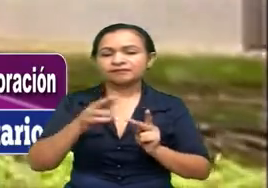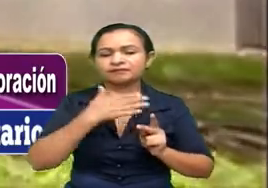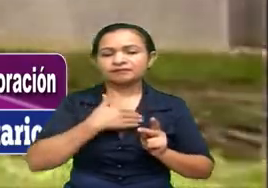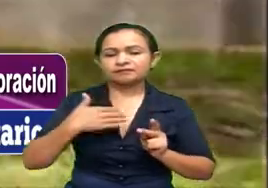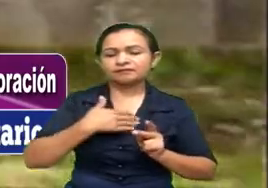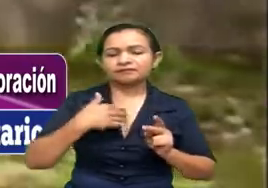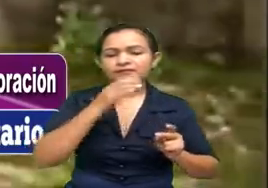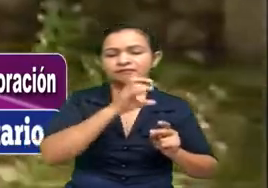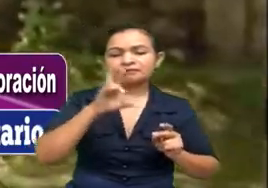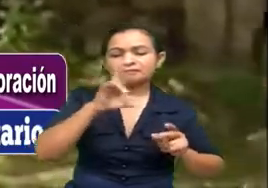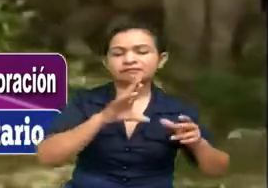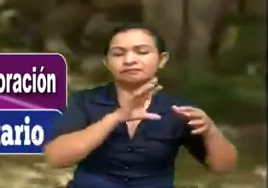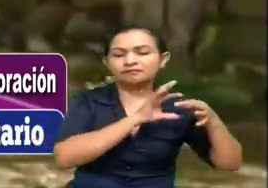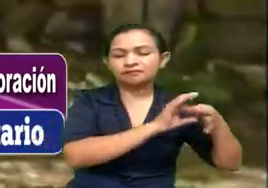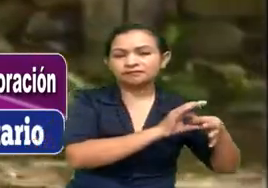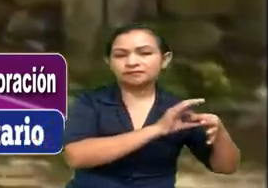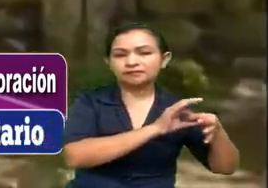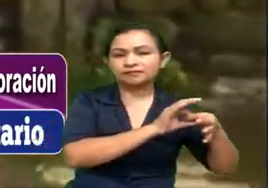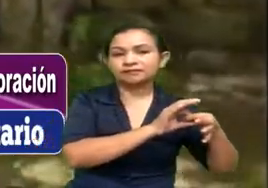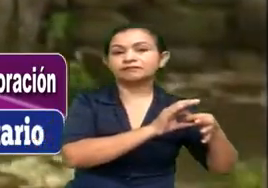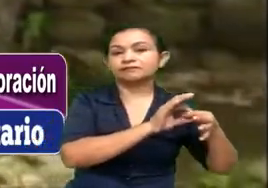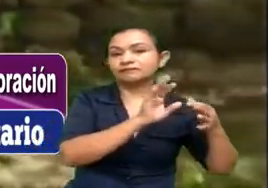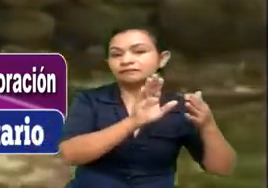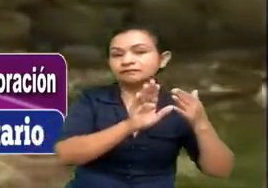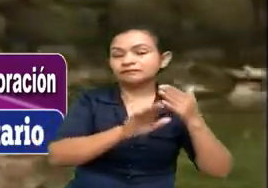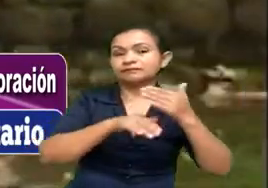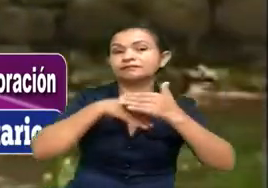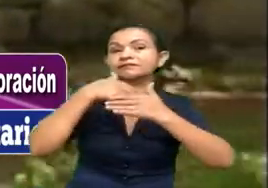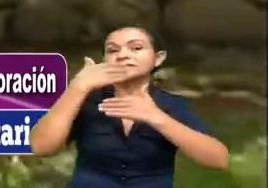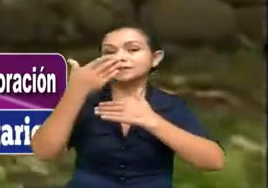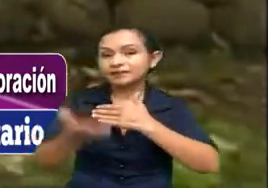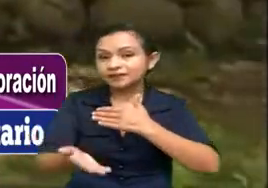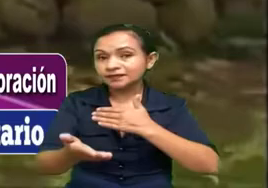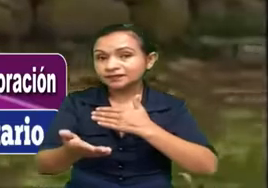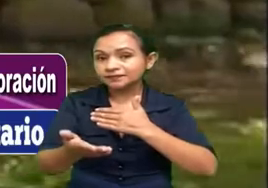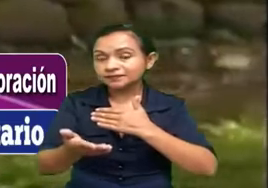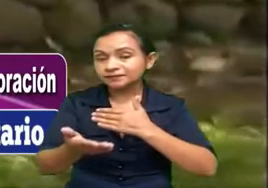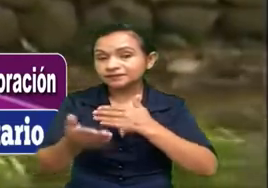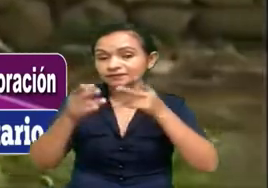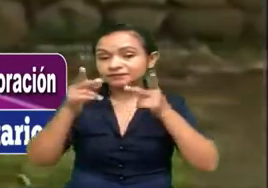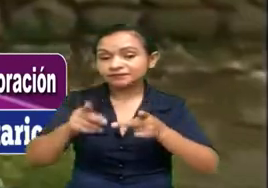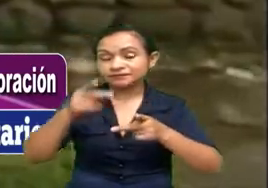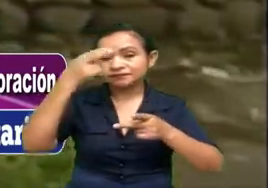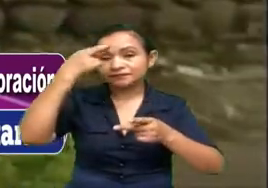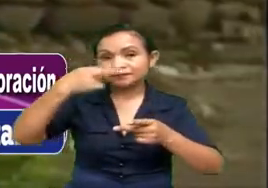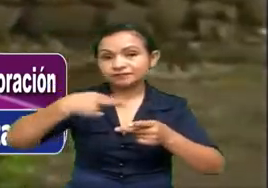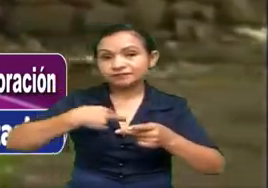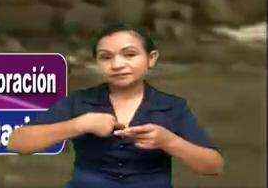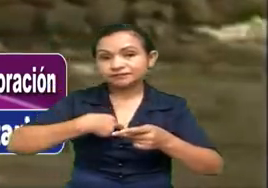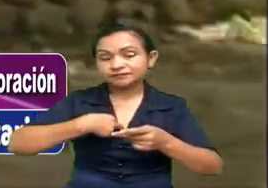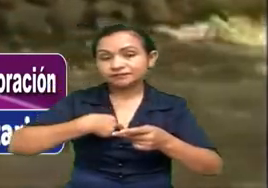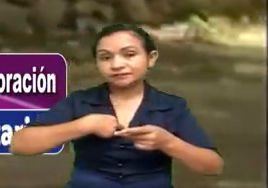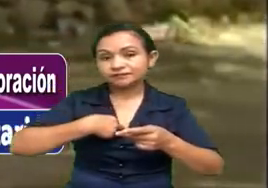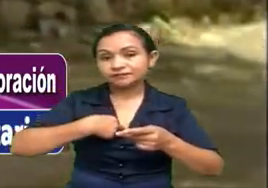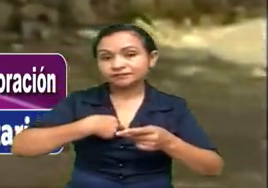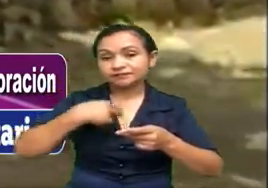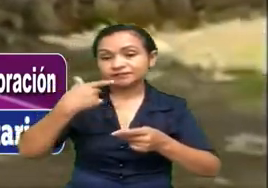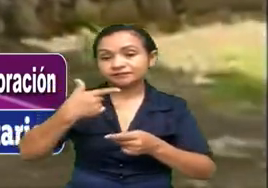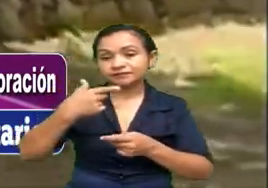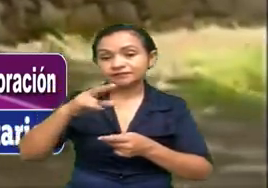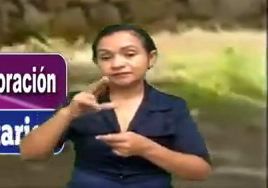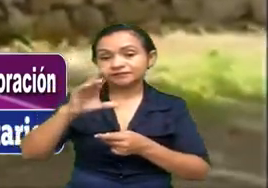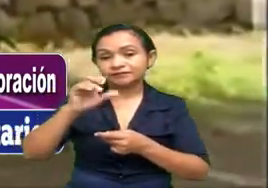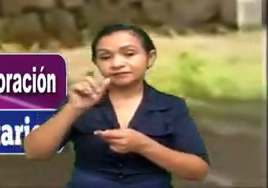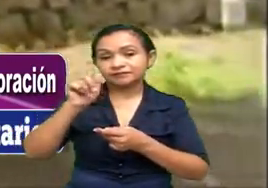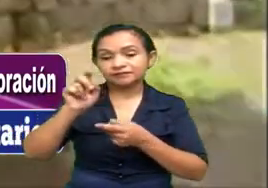adherir a Costa Rica. Pero posteriormente las autoridades de Guanacaste y las de Nicoya más